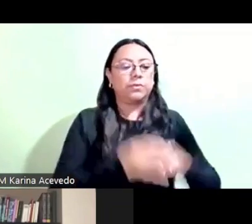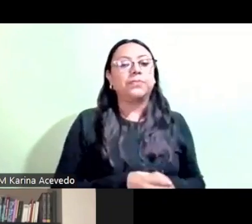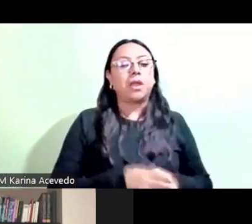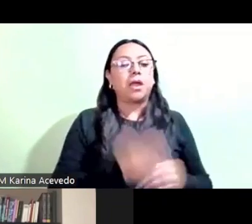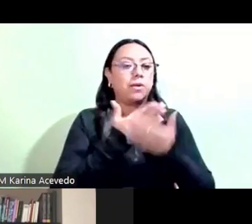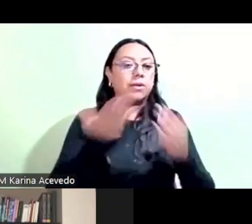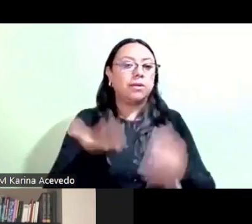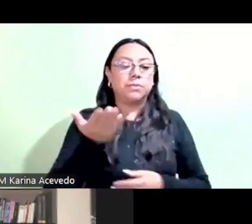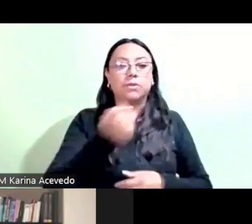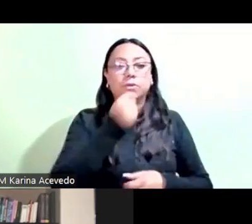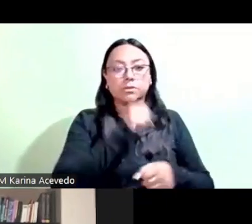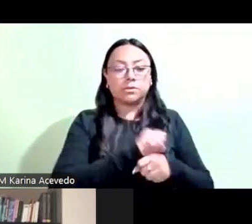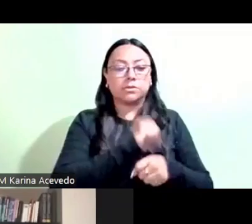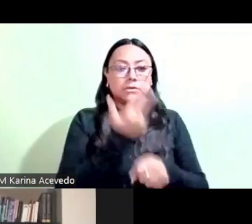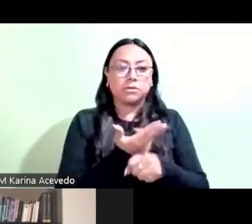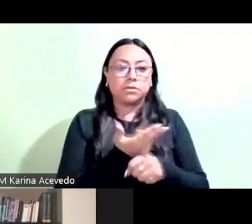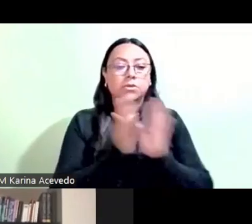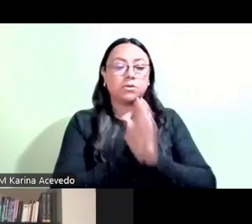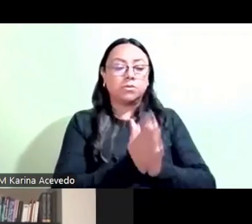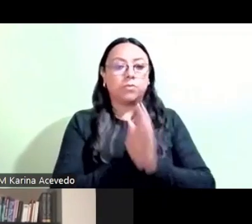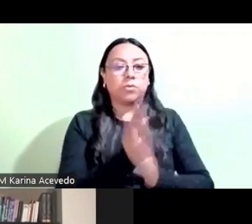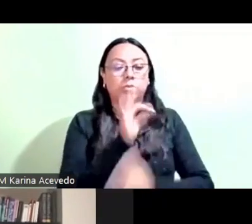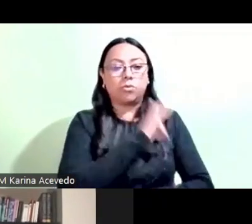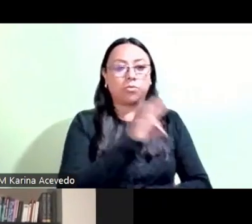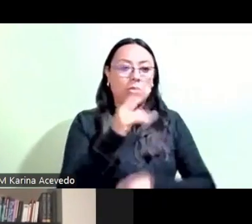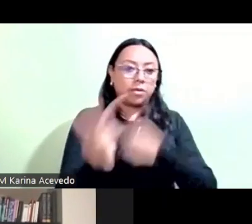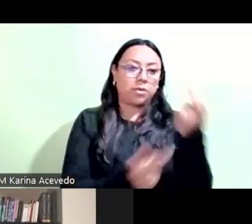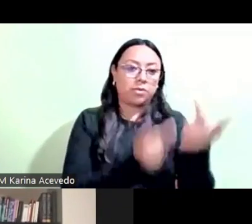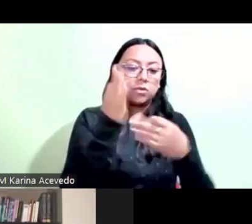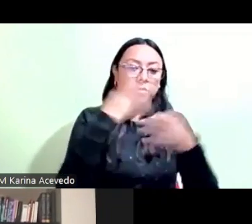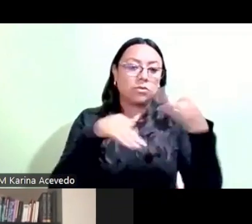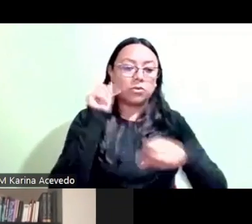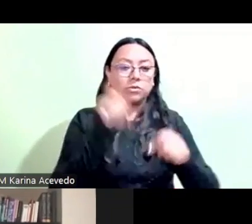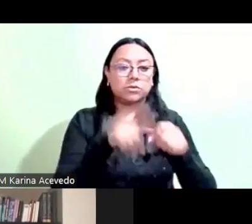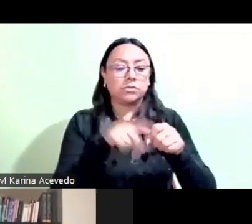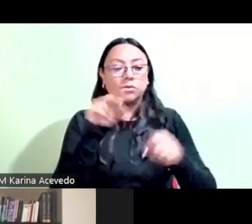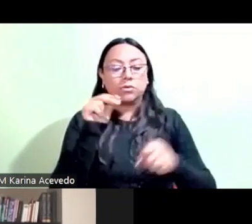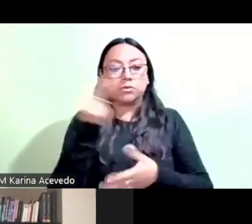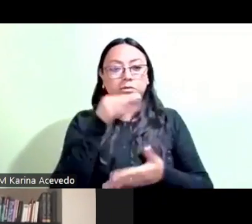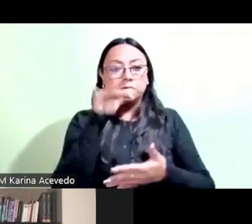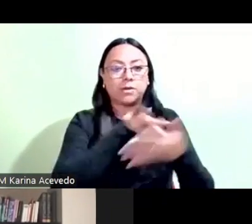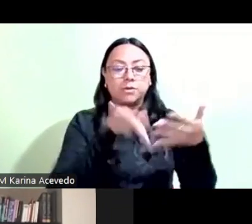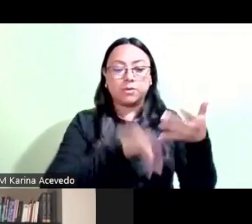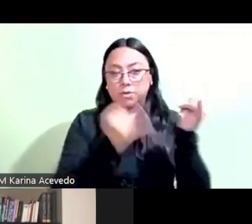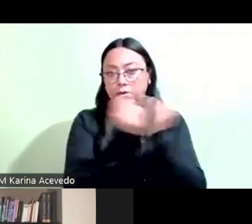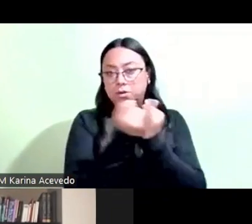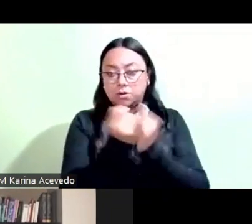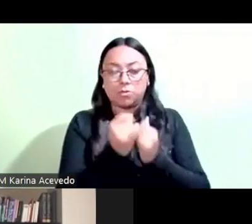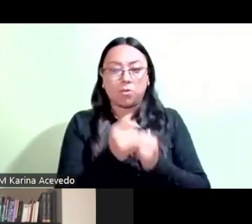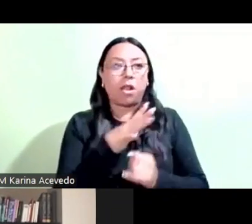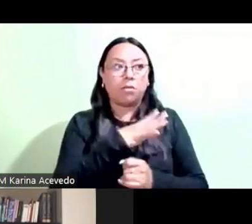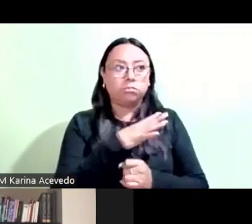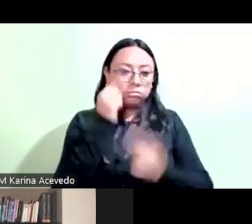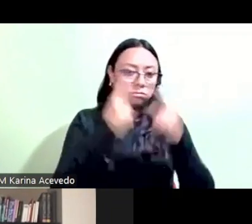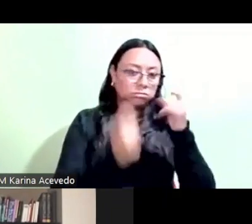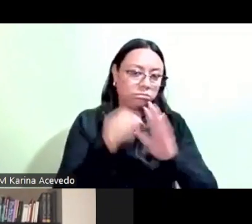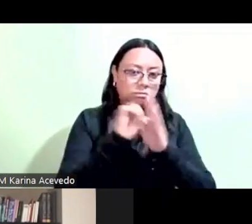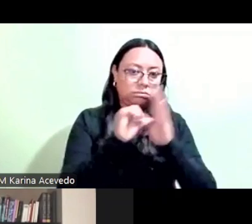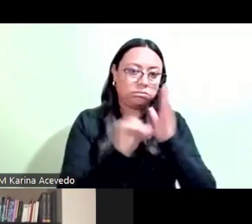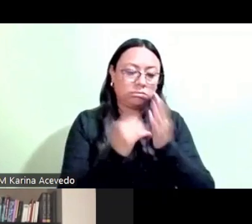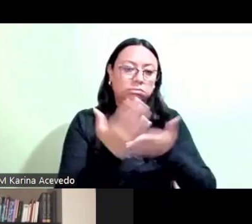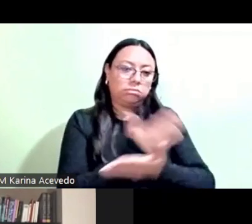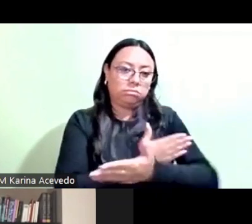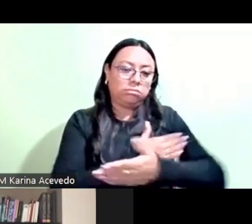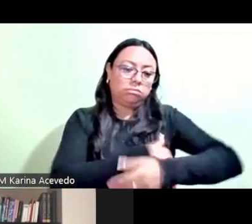secretario consultar a los integrantes si es de dispensarse su lectura, si existe alguna reserva o observación al dictamen de referencia, o